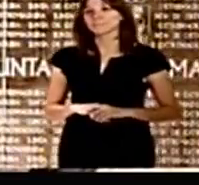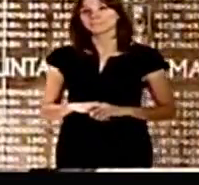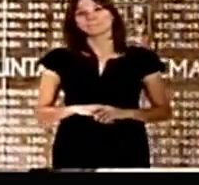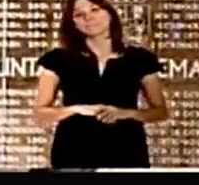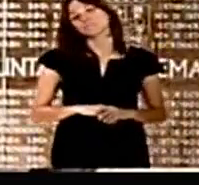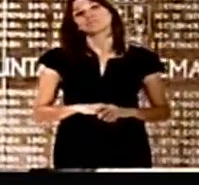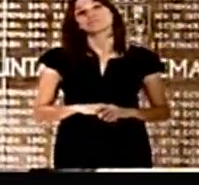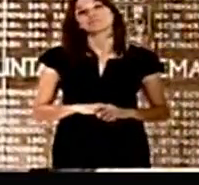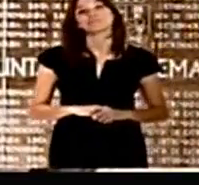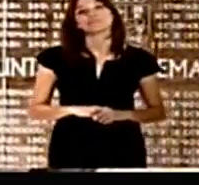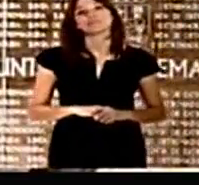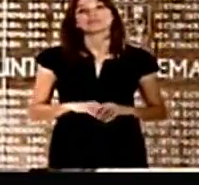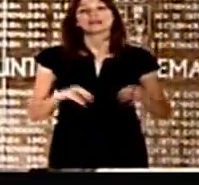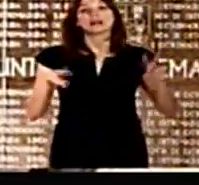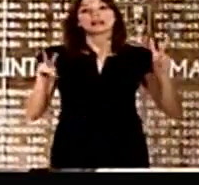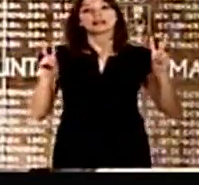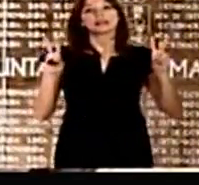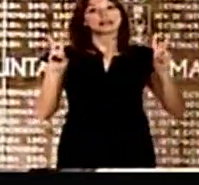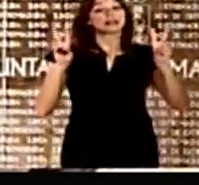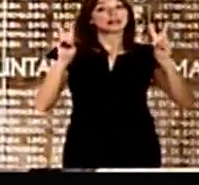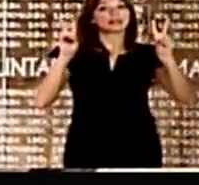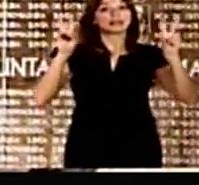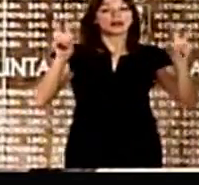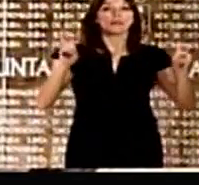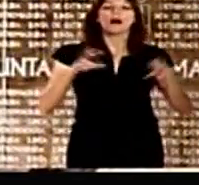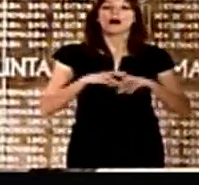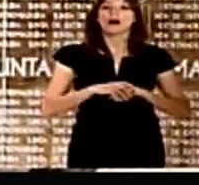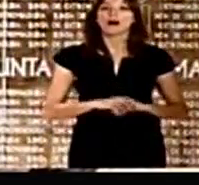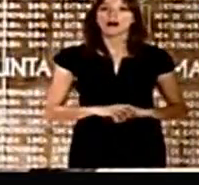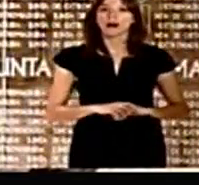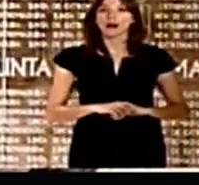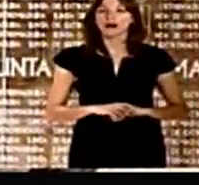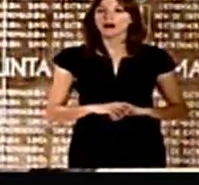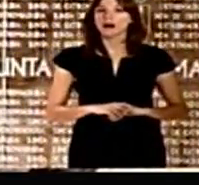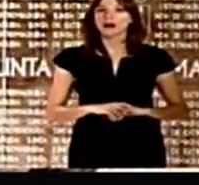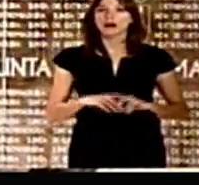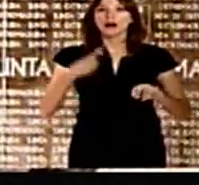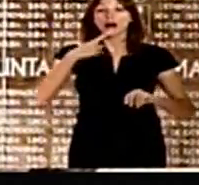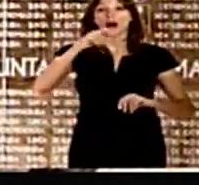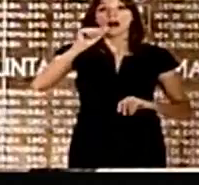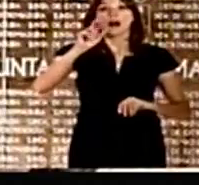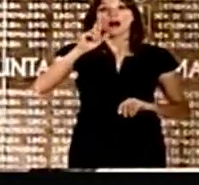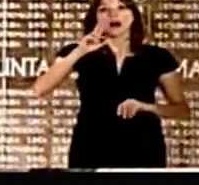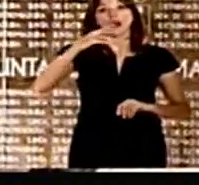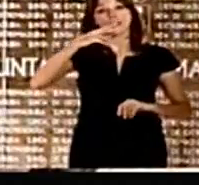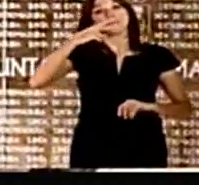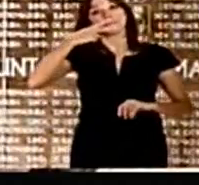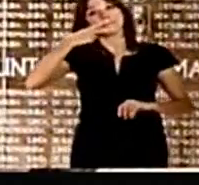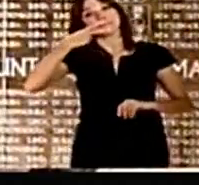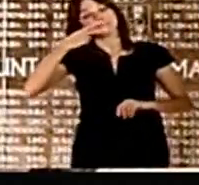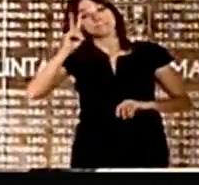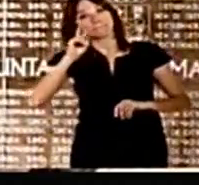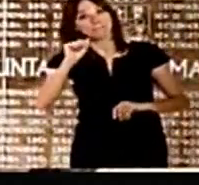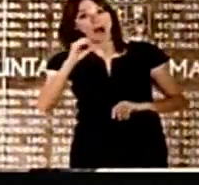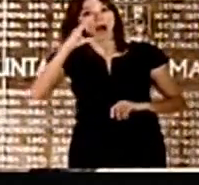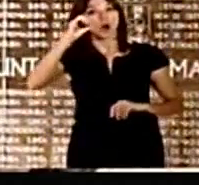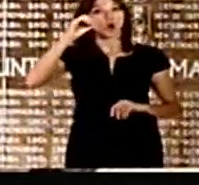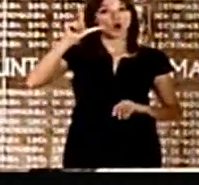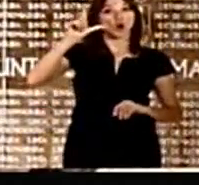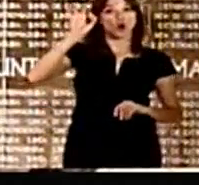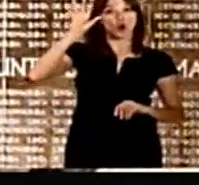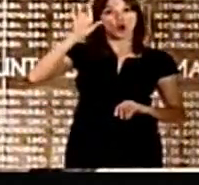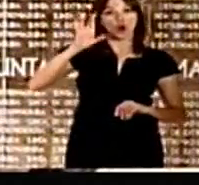Sí, ¿qué tal? Sobre Galbacolor, hoy posible... ¿Sobre? Galbacolor, Sí. el Grupo Gallardo, hoy puede haber